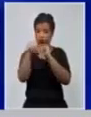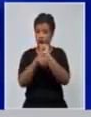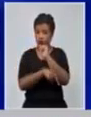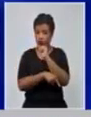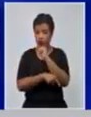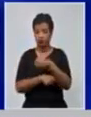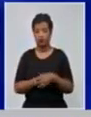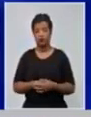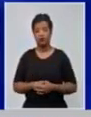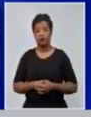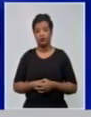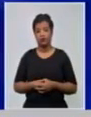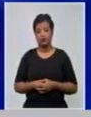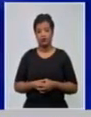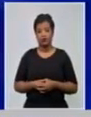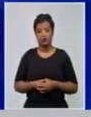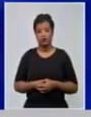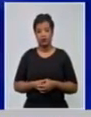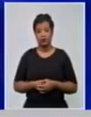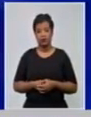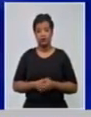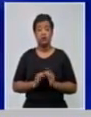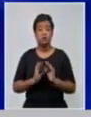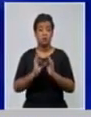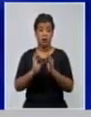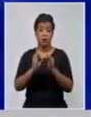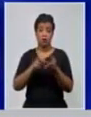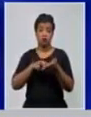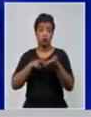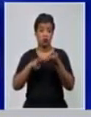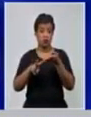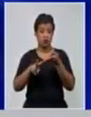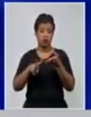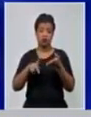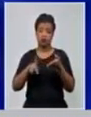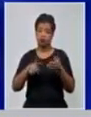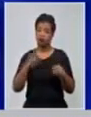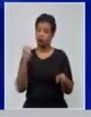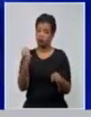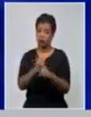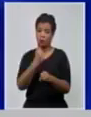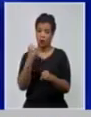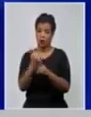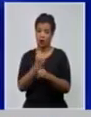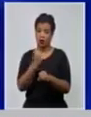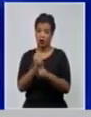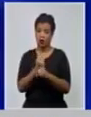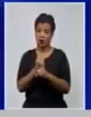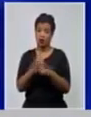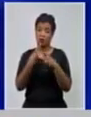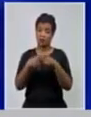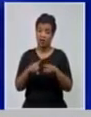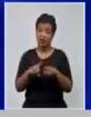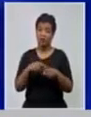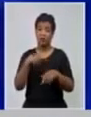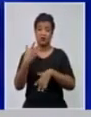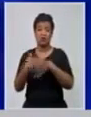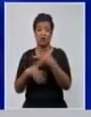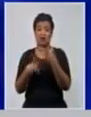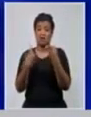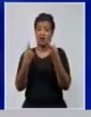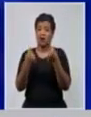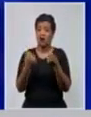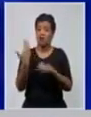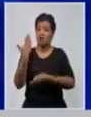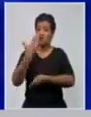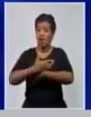cada uno de los lados. Eso, te reitero, se está trabajando a pesar de las limitaciones económicas. Todo esto es